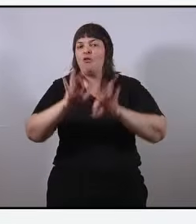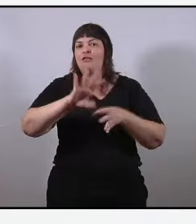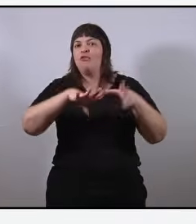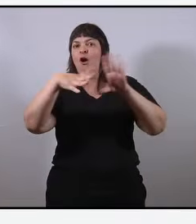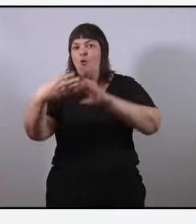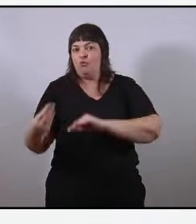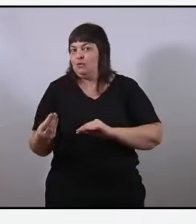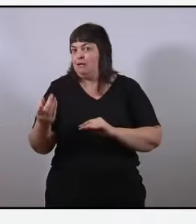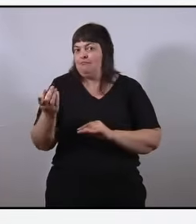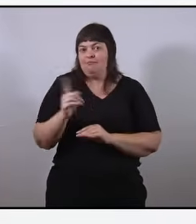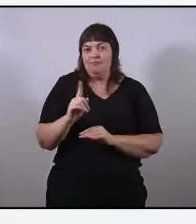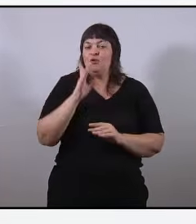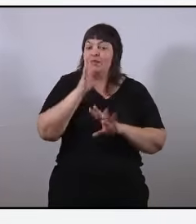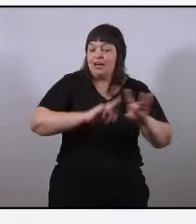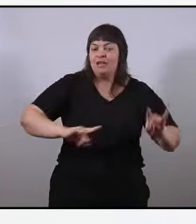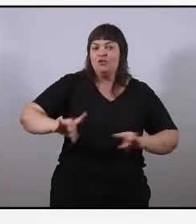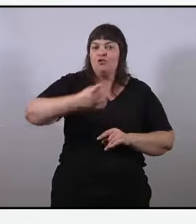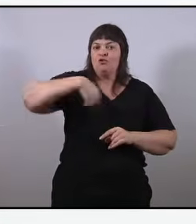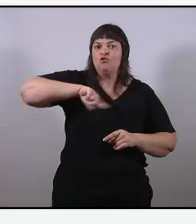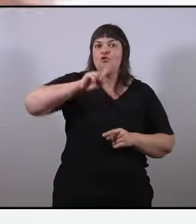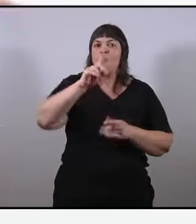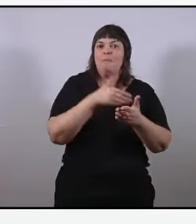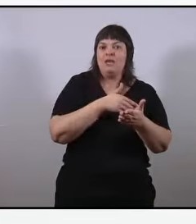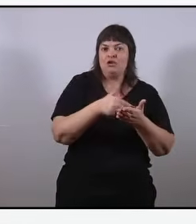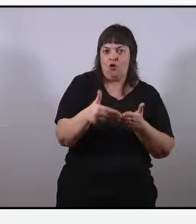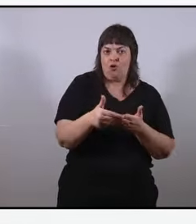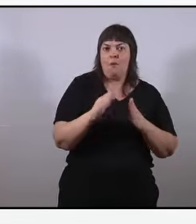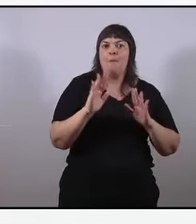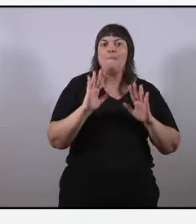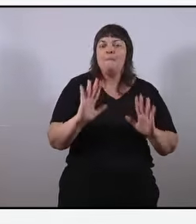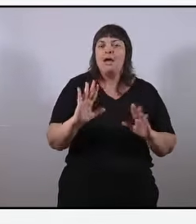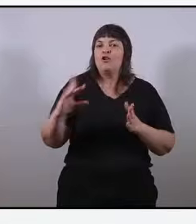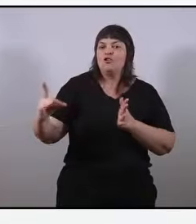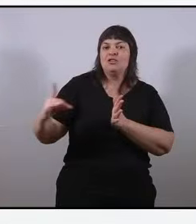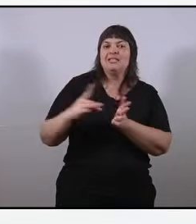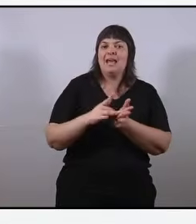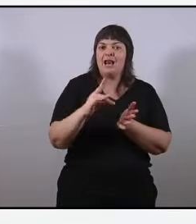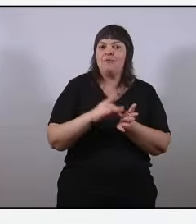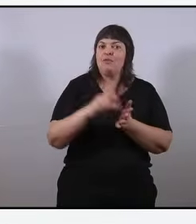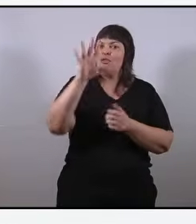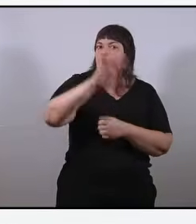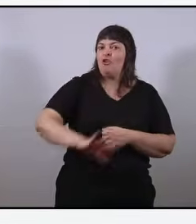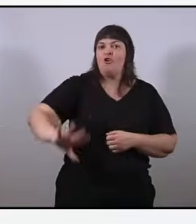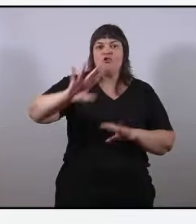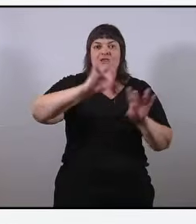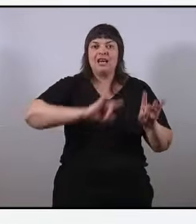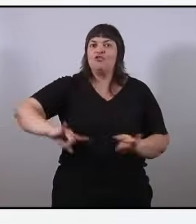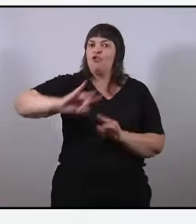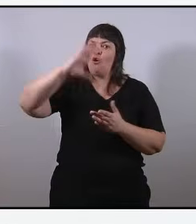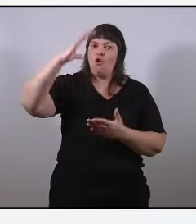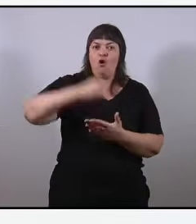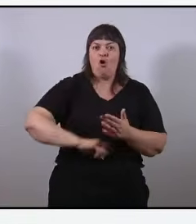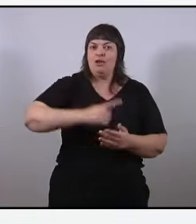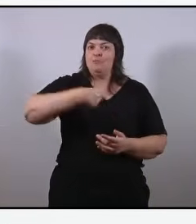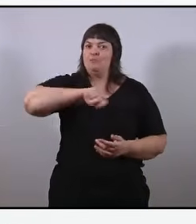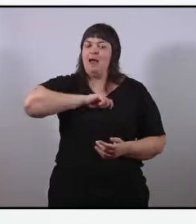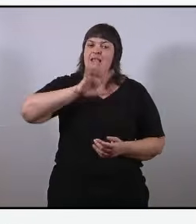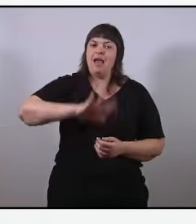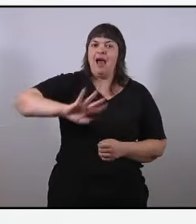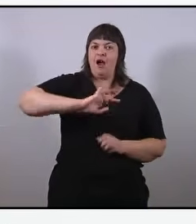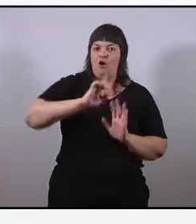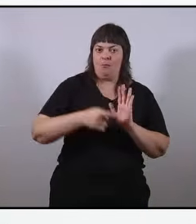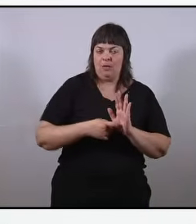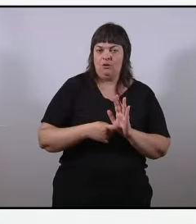en territorios como el nuestro somos 1 millón, pero hay que prestar los servicios en toda la extensión territorial. Los ciudadanos extremeños de